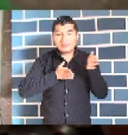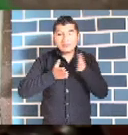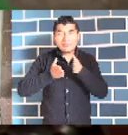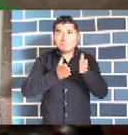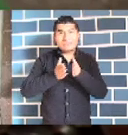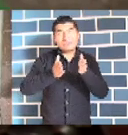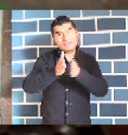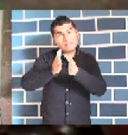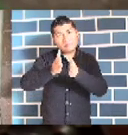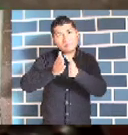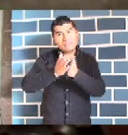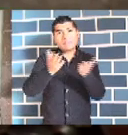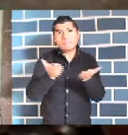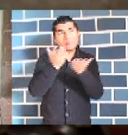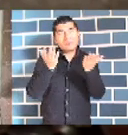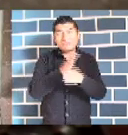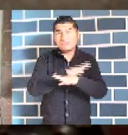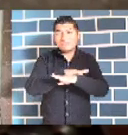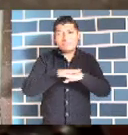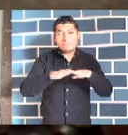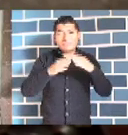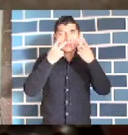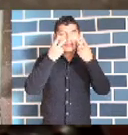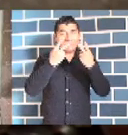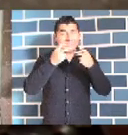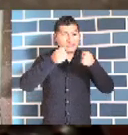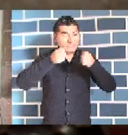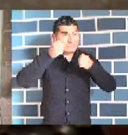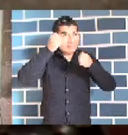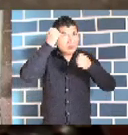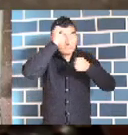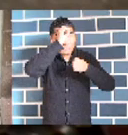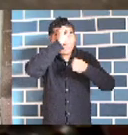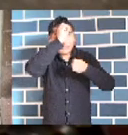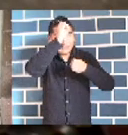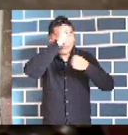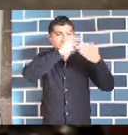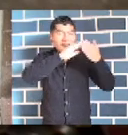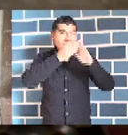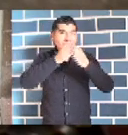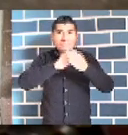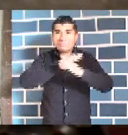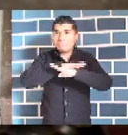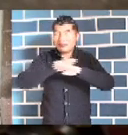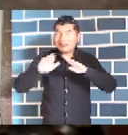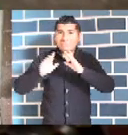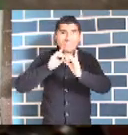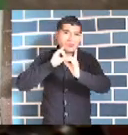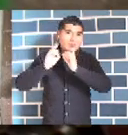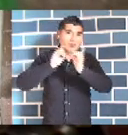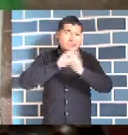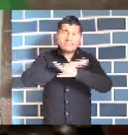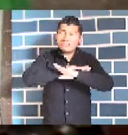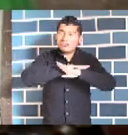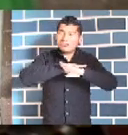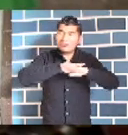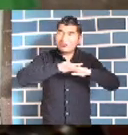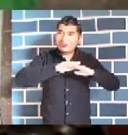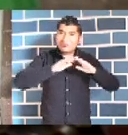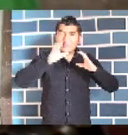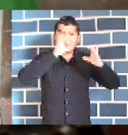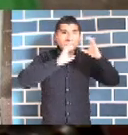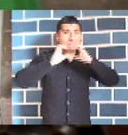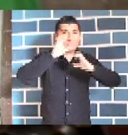en el que no cuente la opinión del pueblo no cuente el diálogo no cuente la